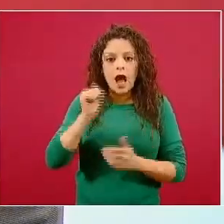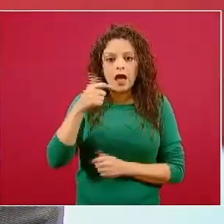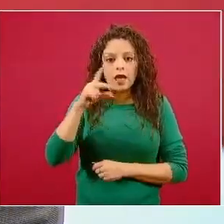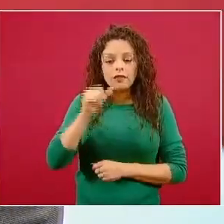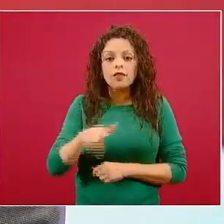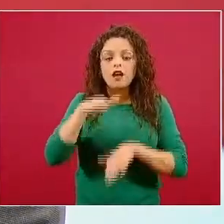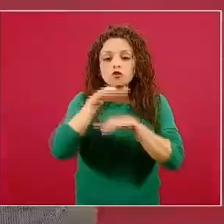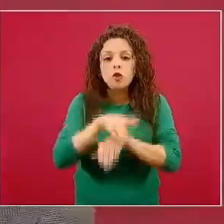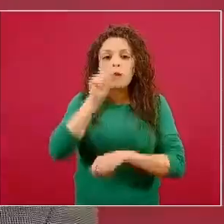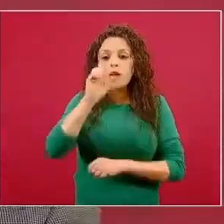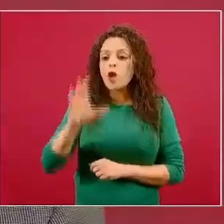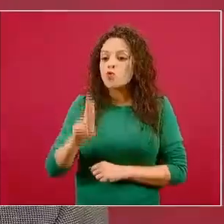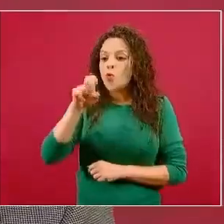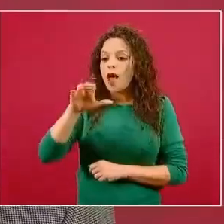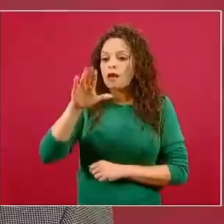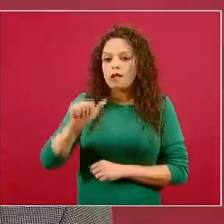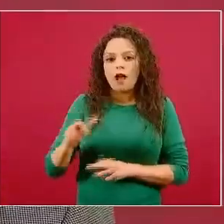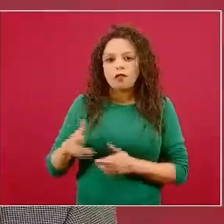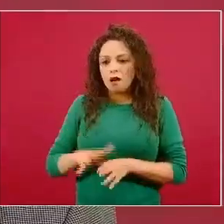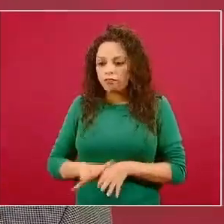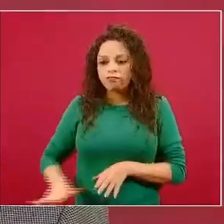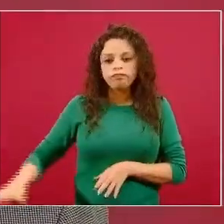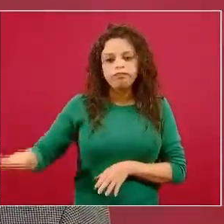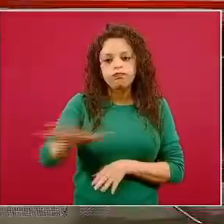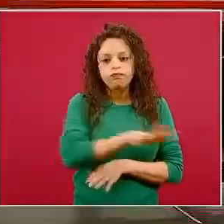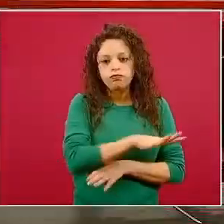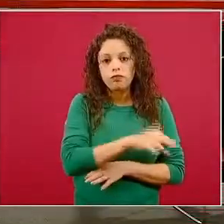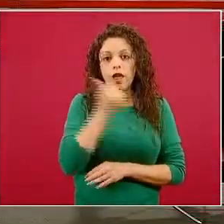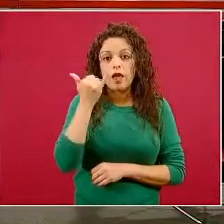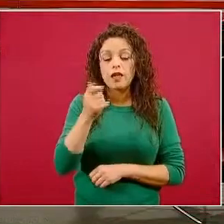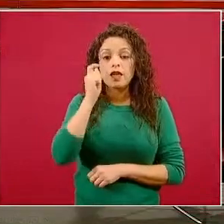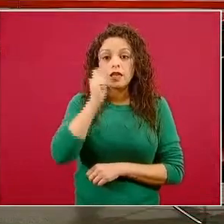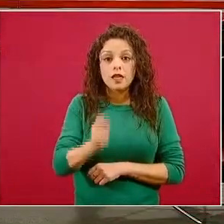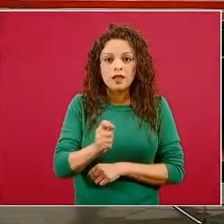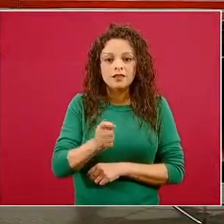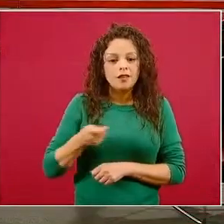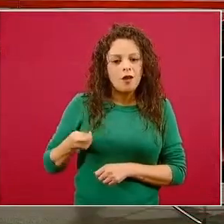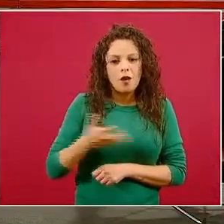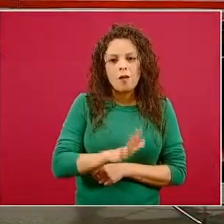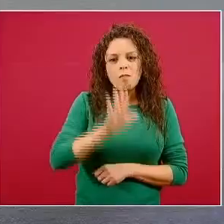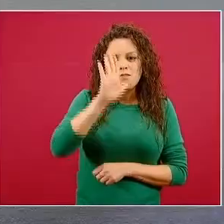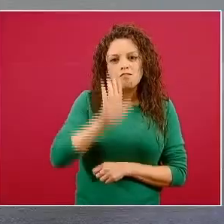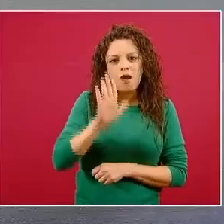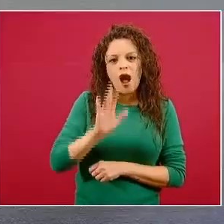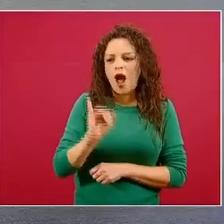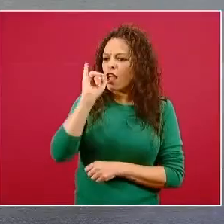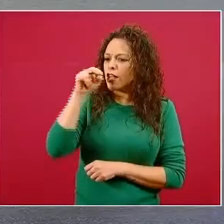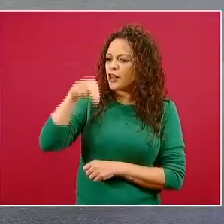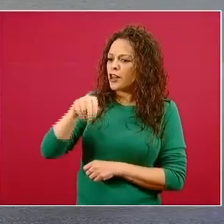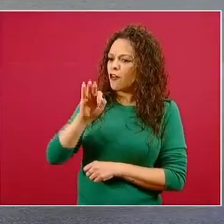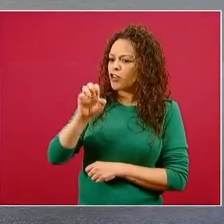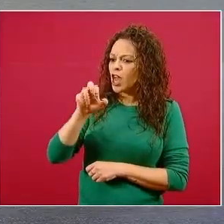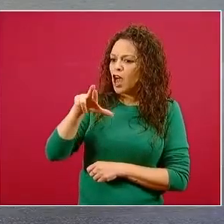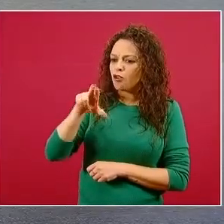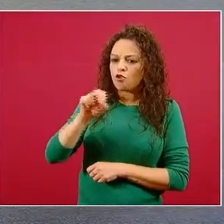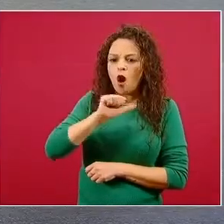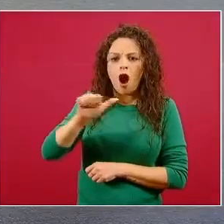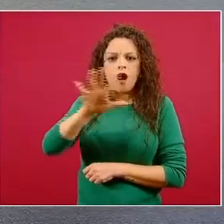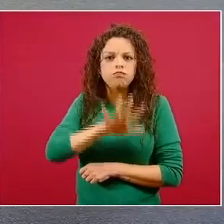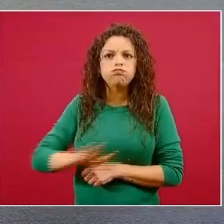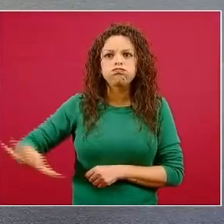y en general un asunto que identificamos como infiernos ambientales. Hemos designado de esta manera a una serie